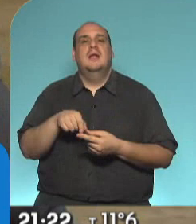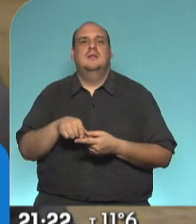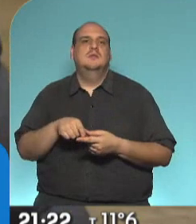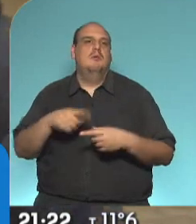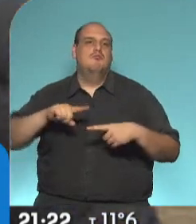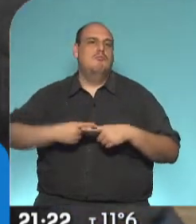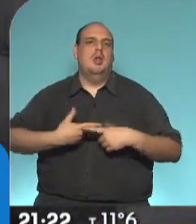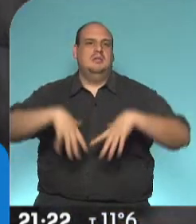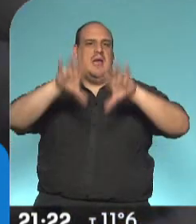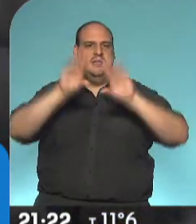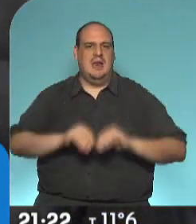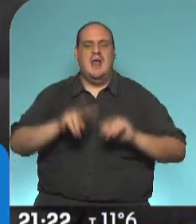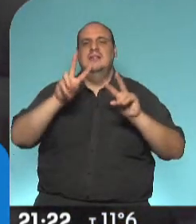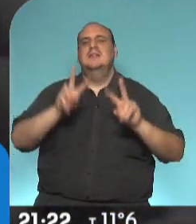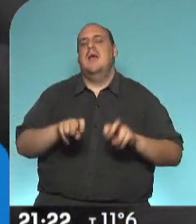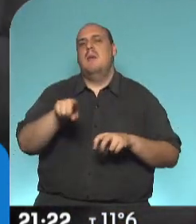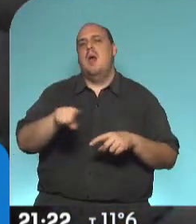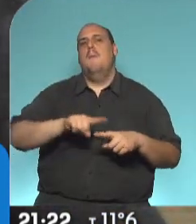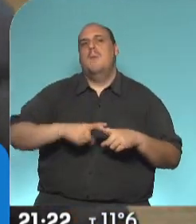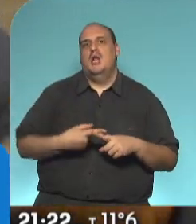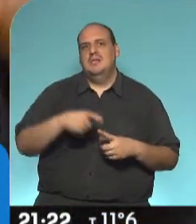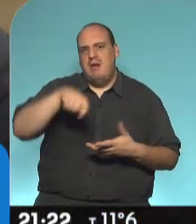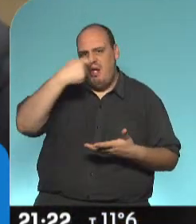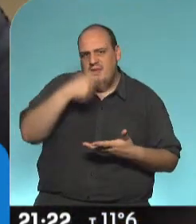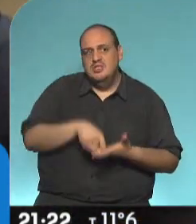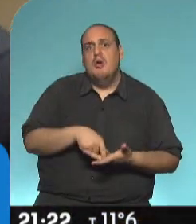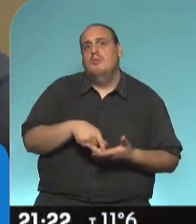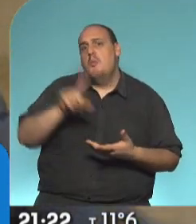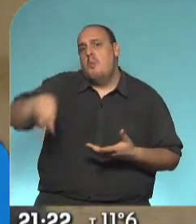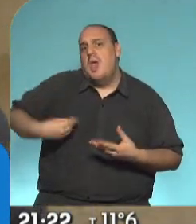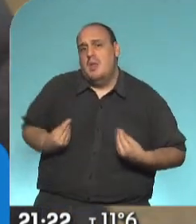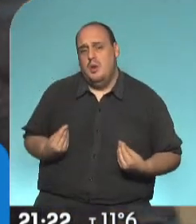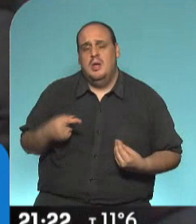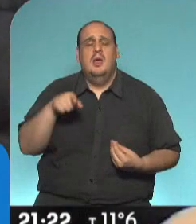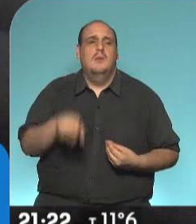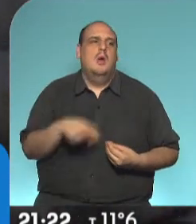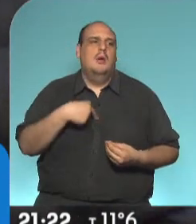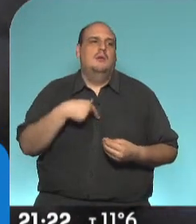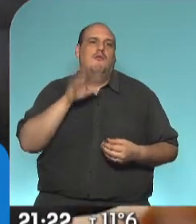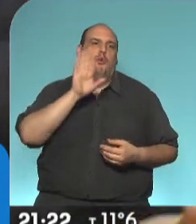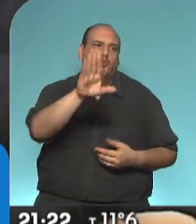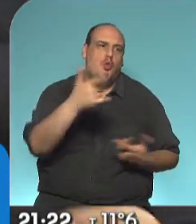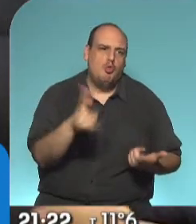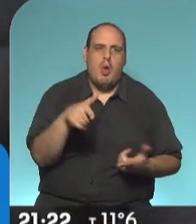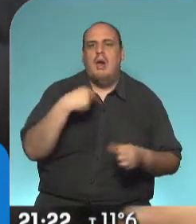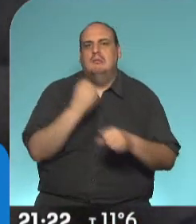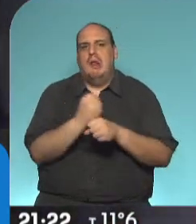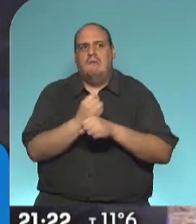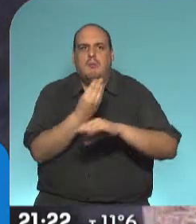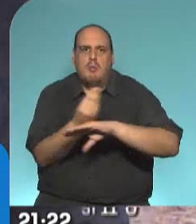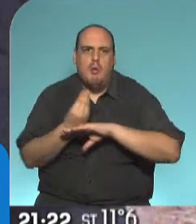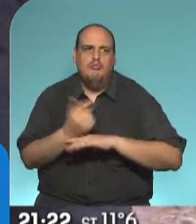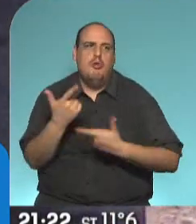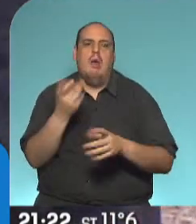integral. La problemática de adicciones tiene que ver con las oportunidades y falta de oportunidades de los jóvenes, tiene que ver con una situación económica crítica, con la necesidad de construir proyectos productivos en